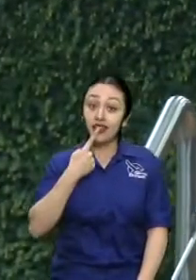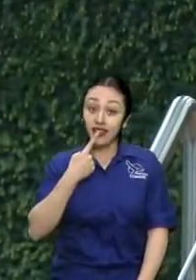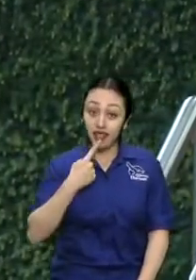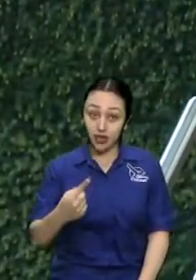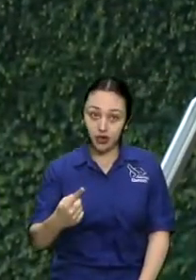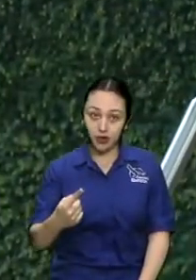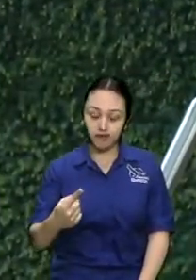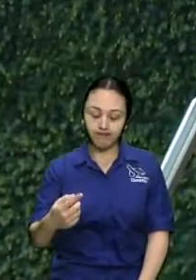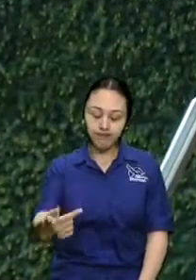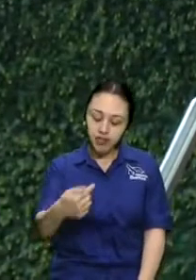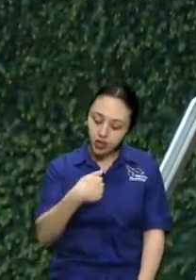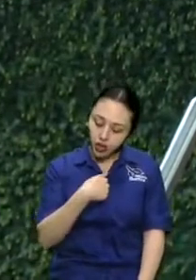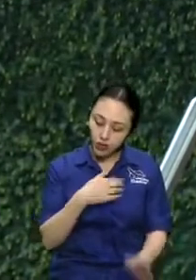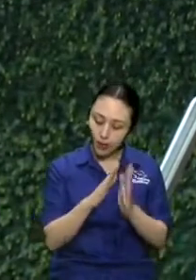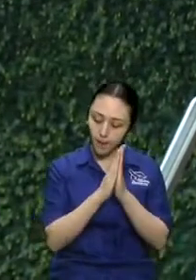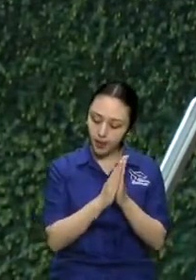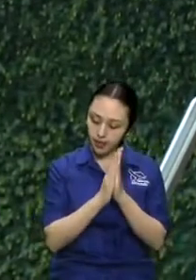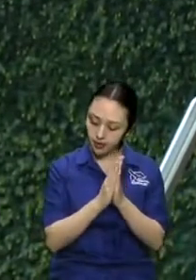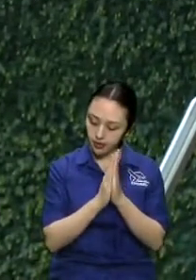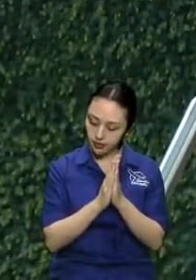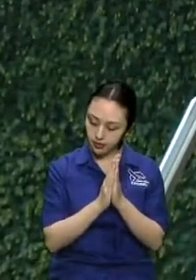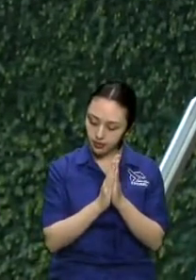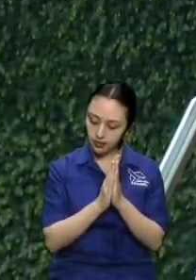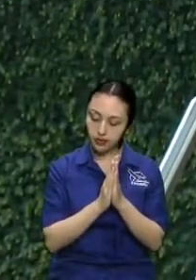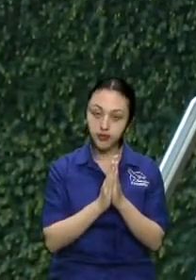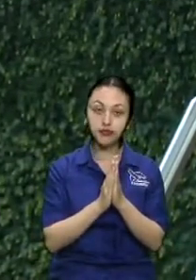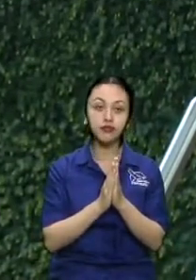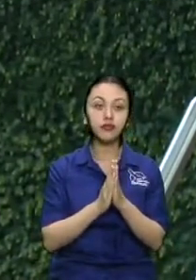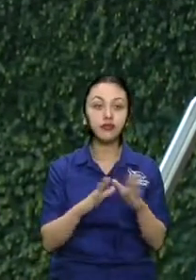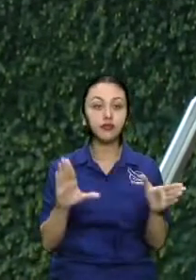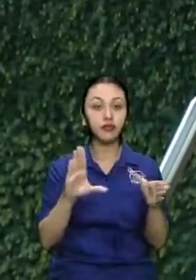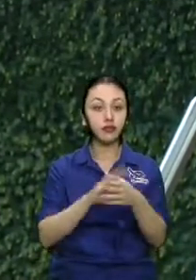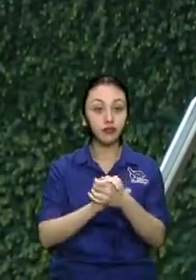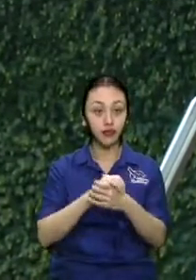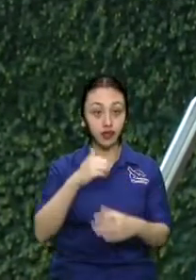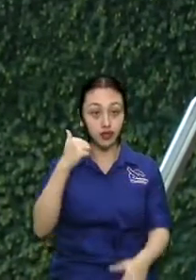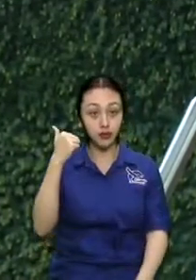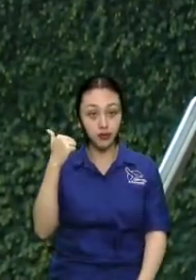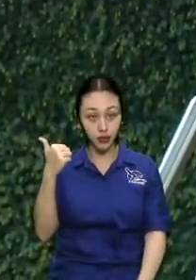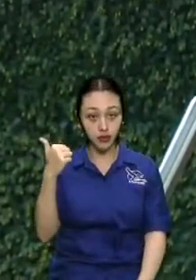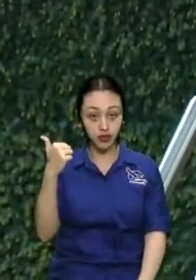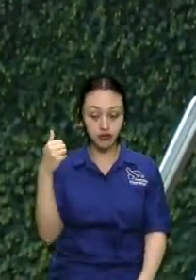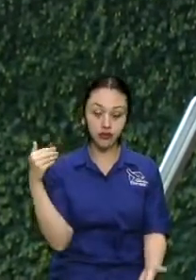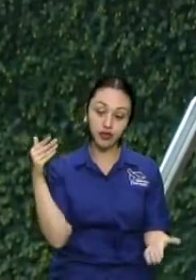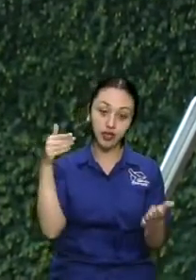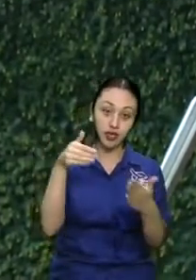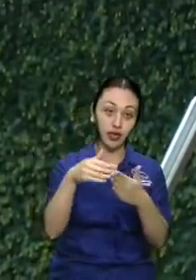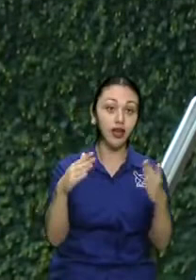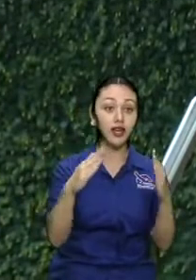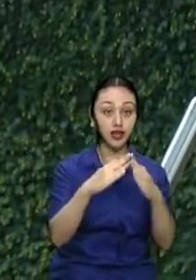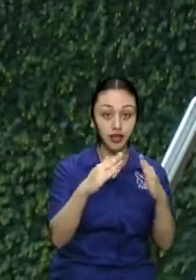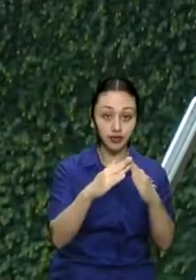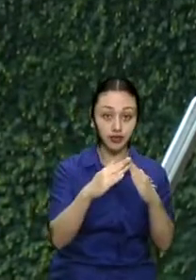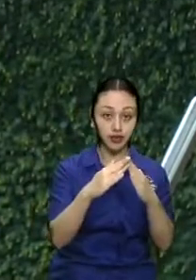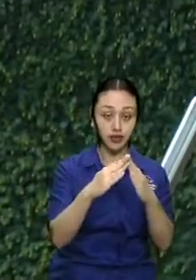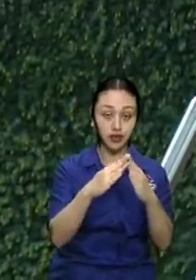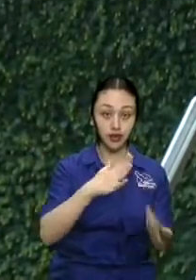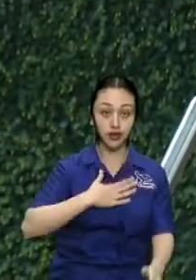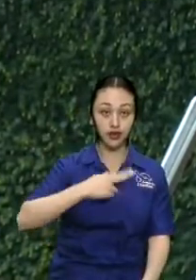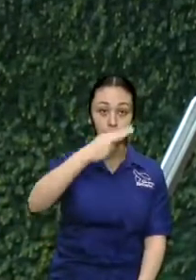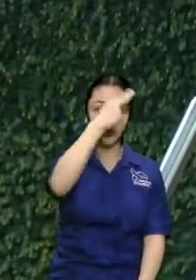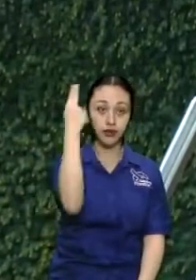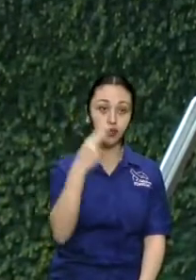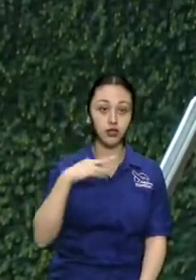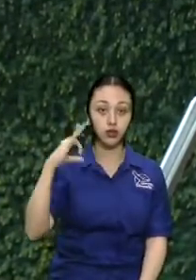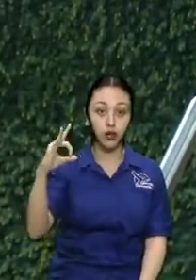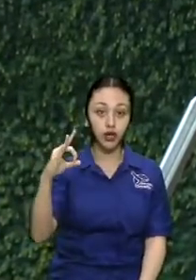voy a pedir a mi esposa, hermano. Y mi suegro se había echado los tragos. Y entonces me dijo, vamos